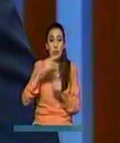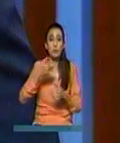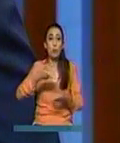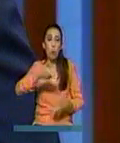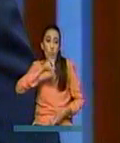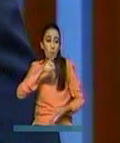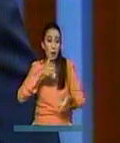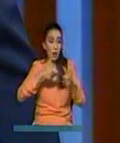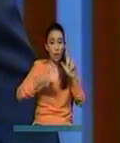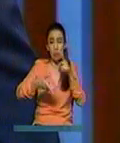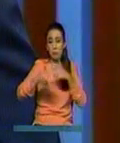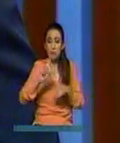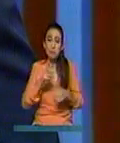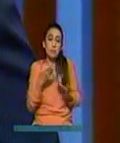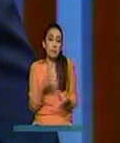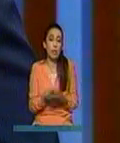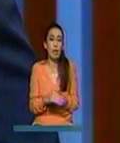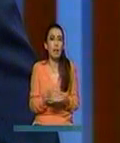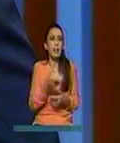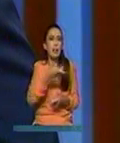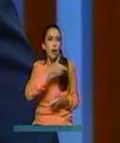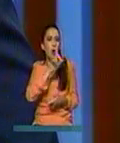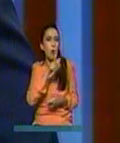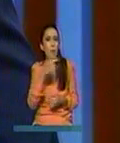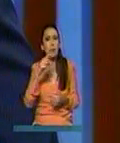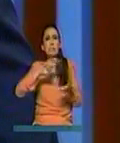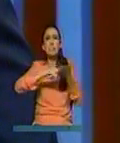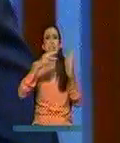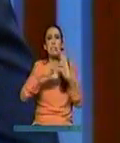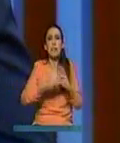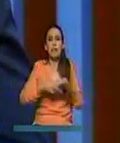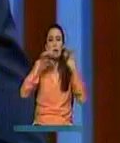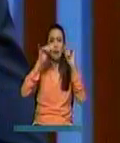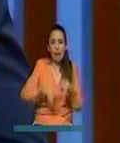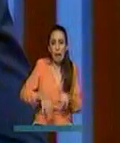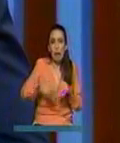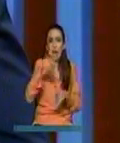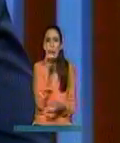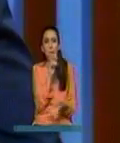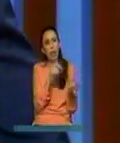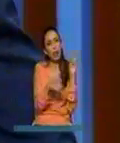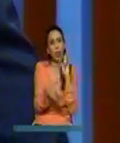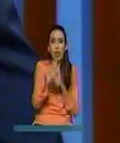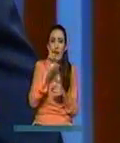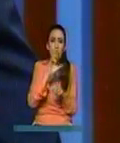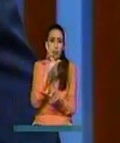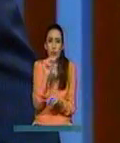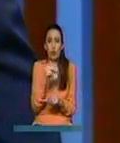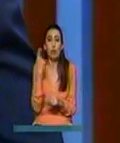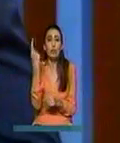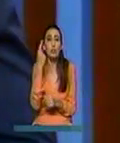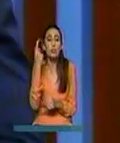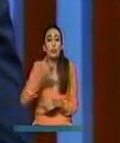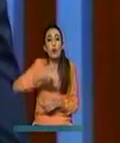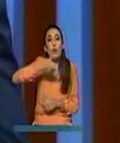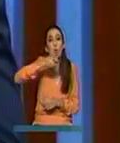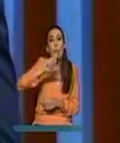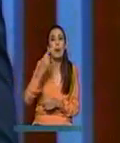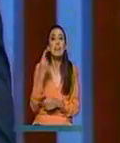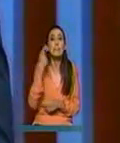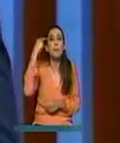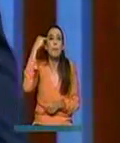una cerveza. Así es. Tomarse una cerveza no significa que usted va a sentarse a tomarse una java de cerveza. Exactamente. Y eso es lo que la